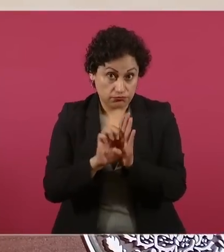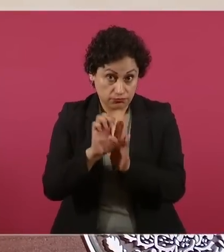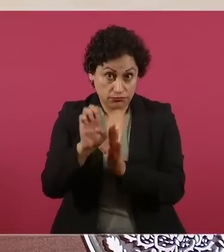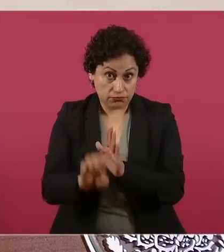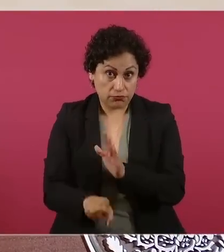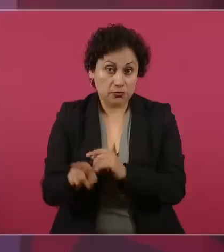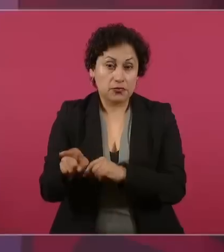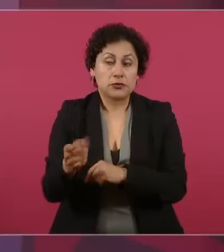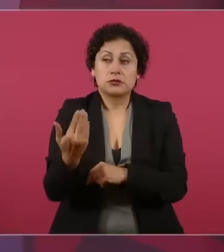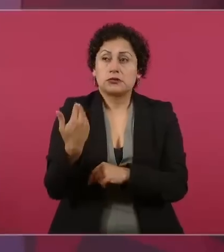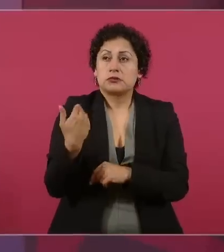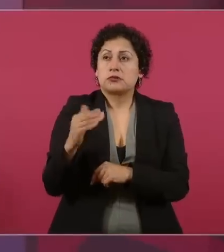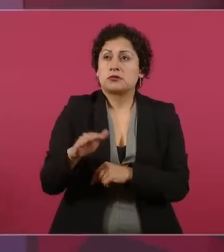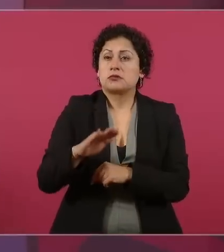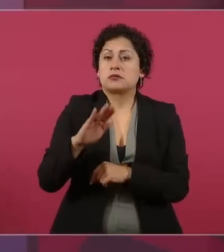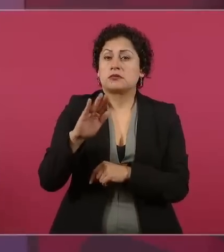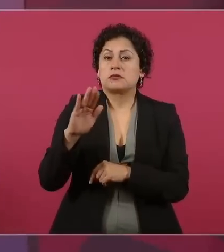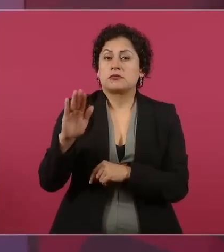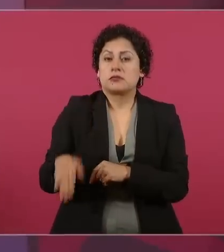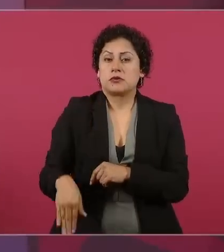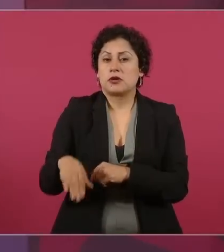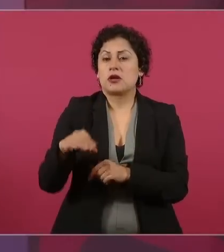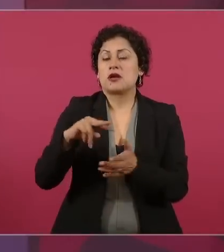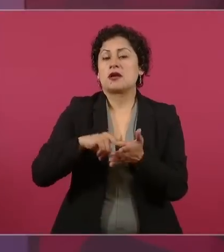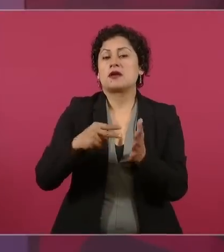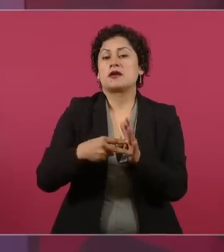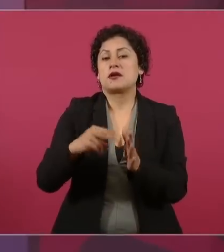acaba de fallecer el ingeniero Celestín,